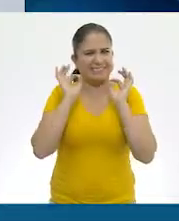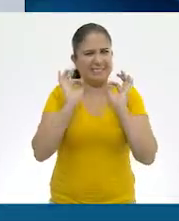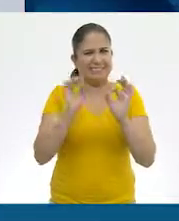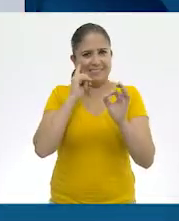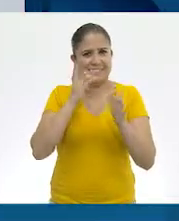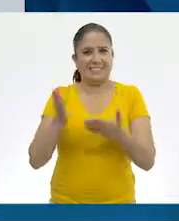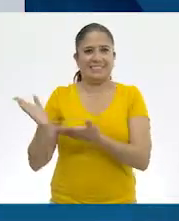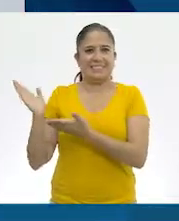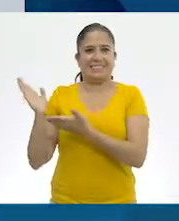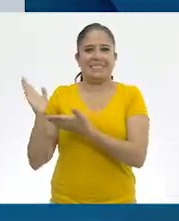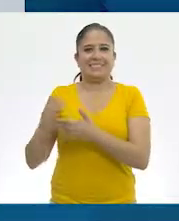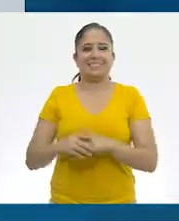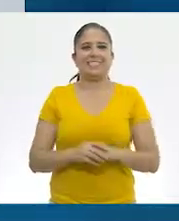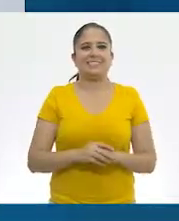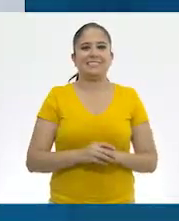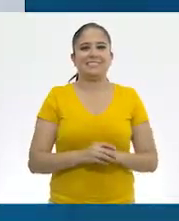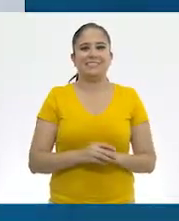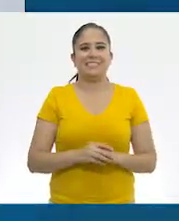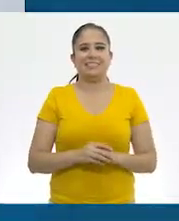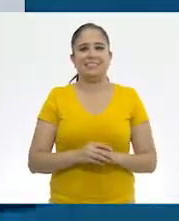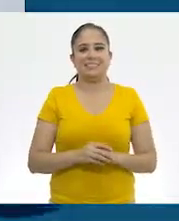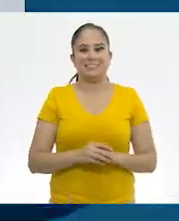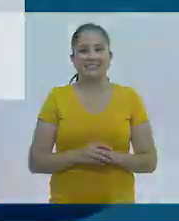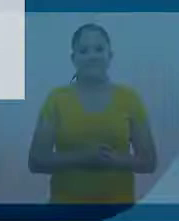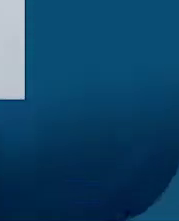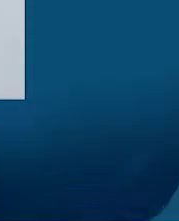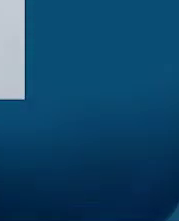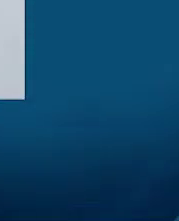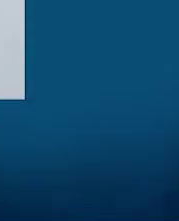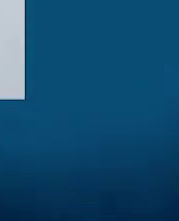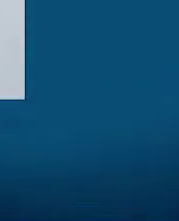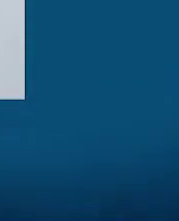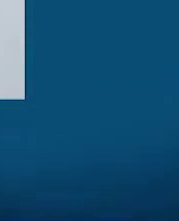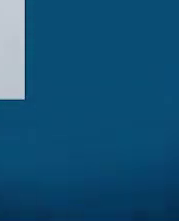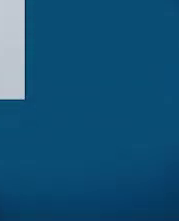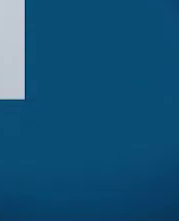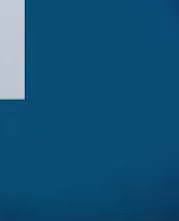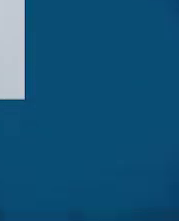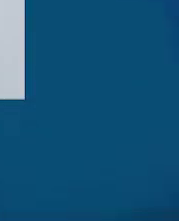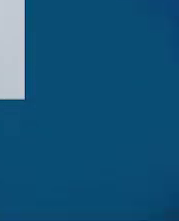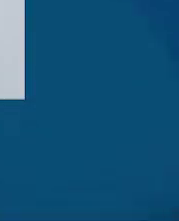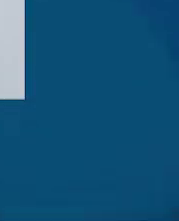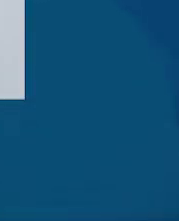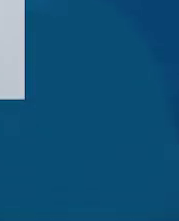manos. Me las lavo con agüita y con jabón.